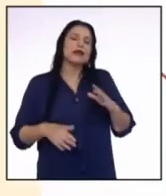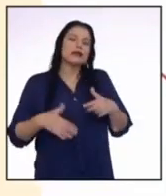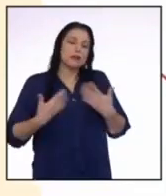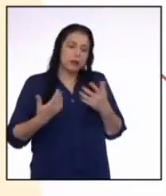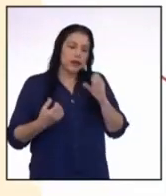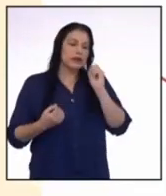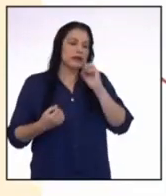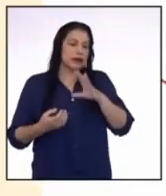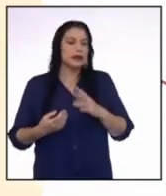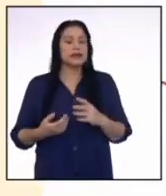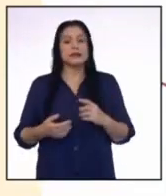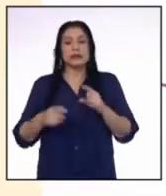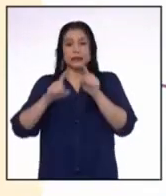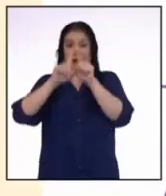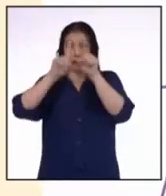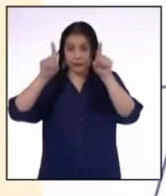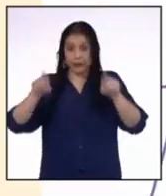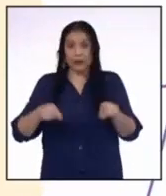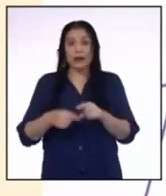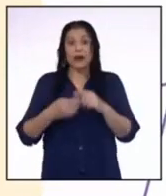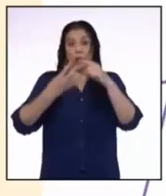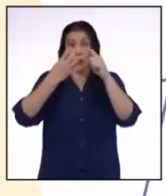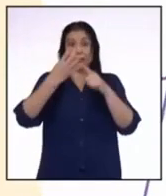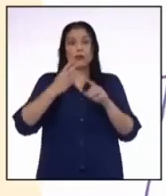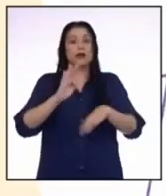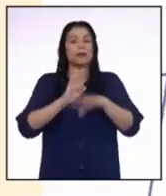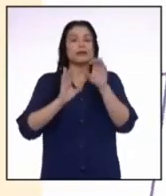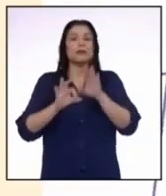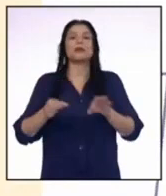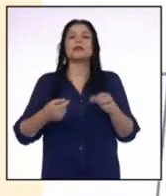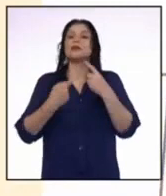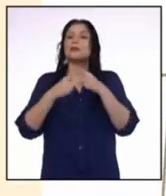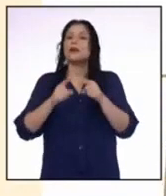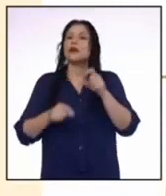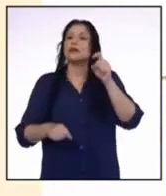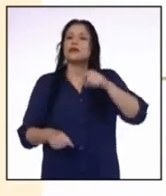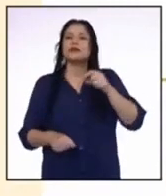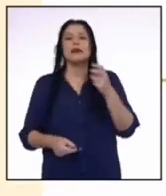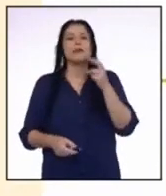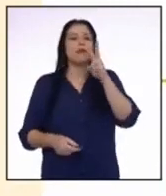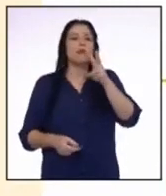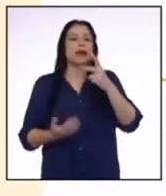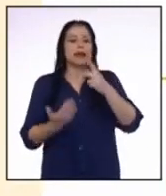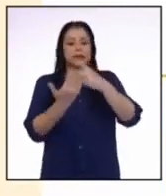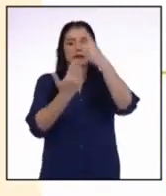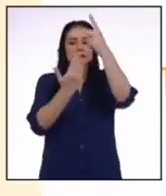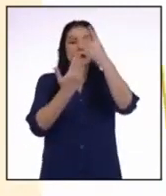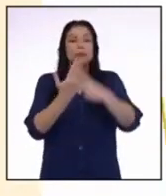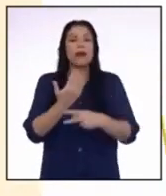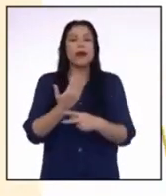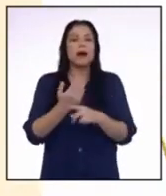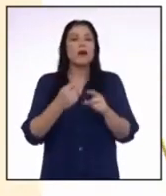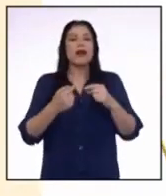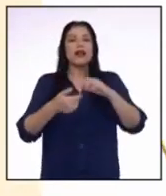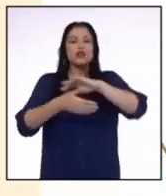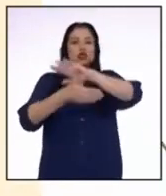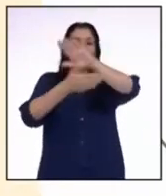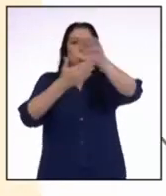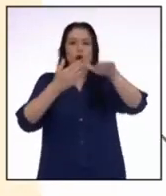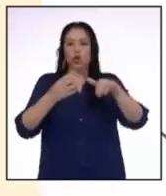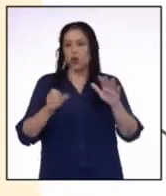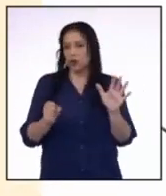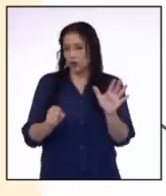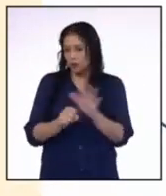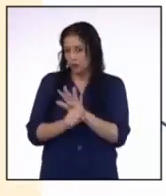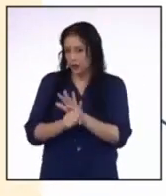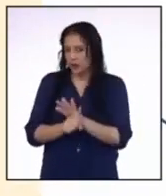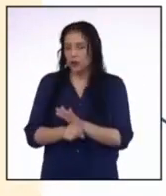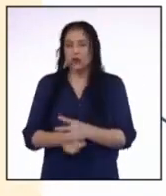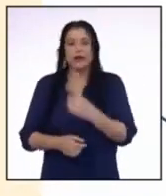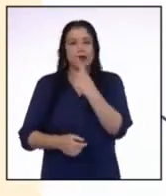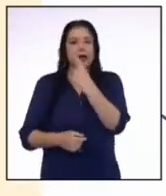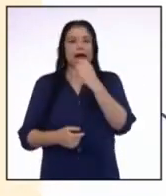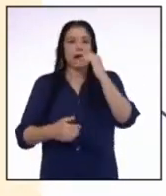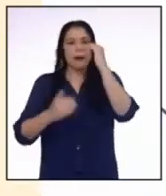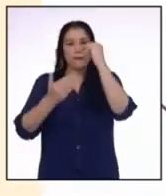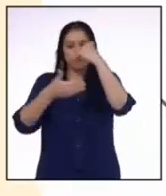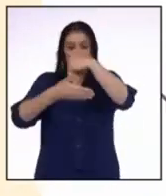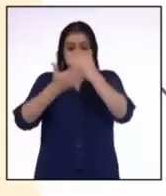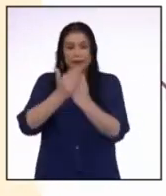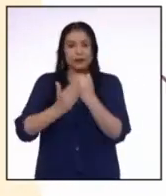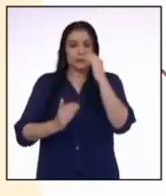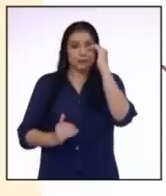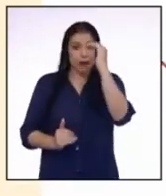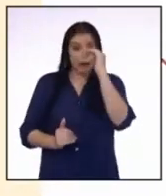decir que sí. Sin embargo, debemos ver este plan como una unidad, donde cada una de